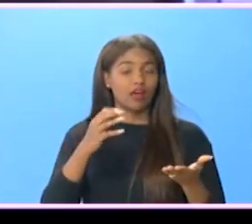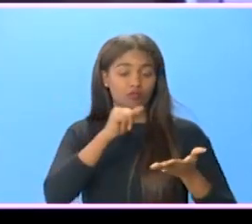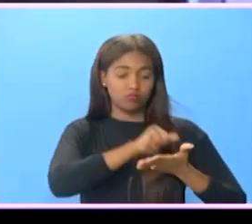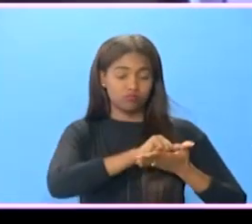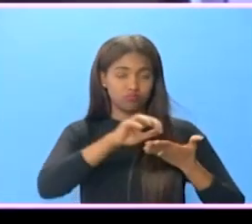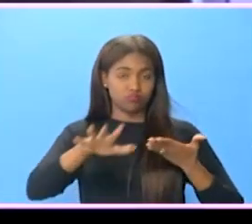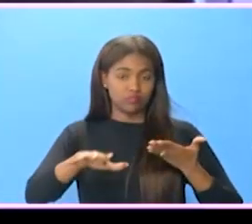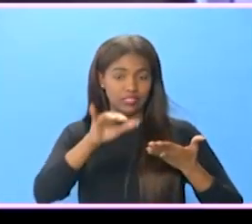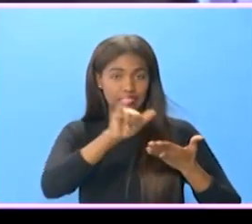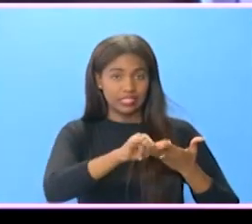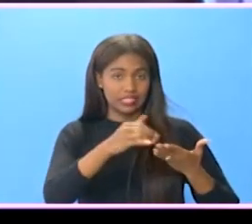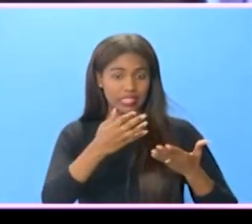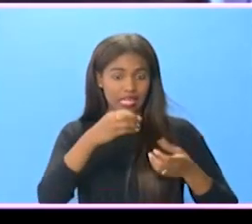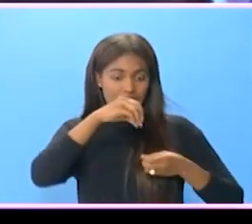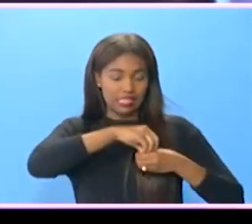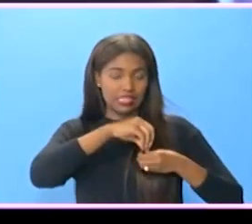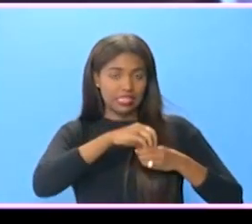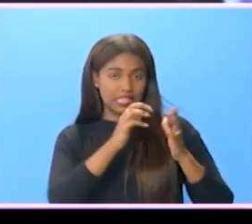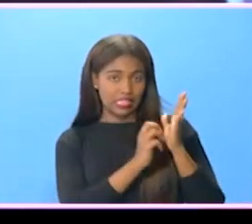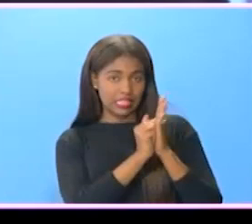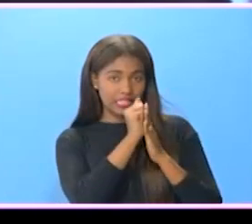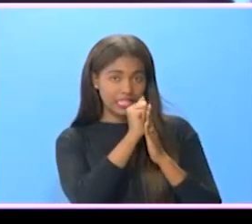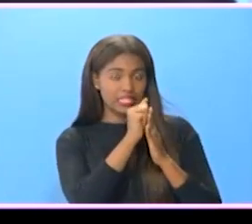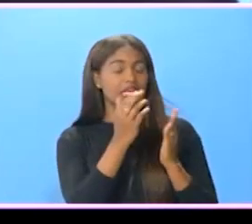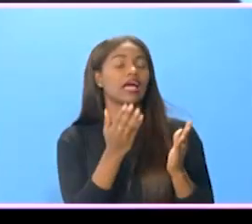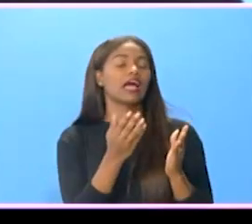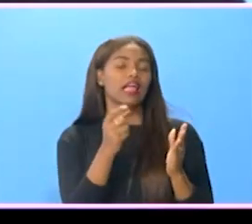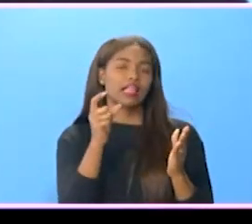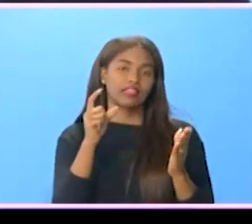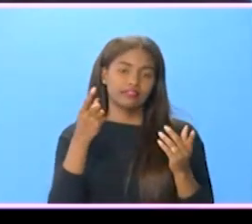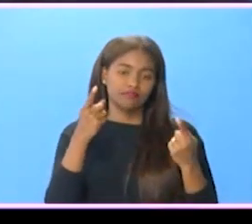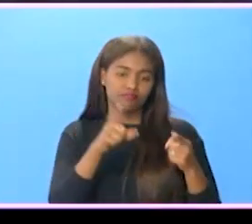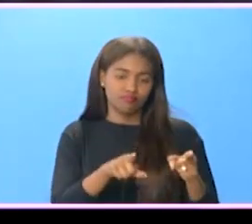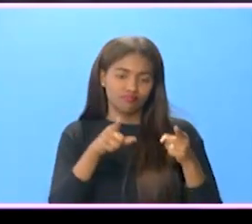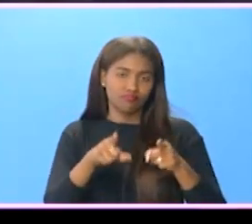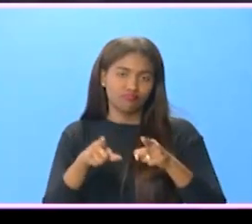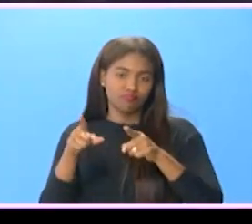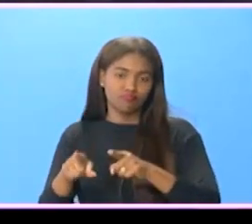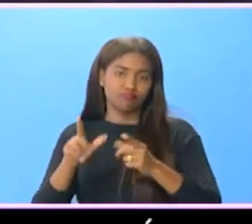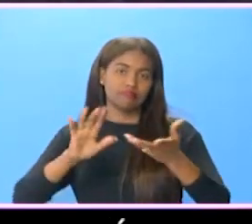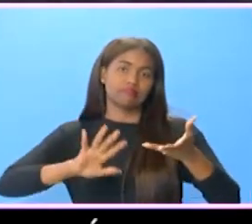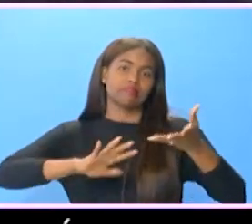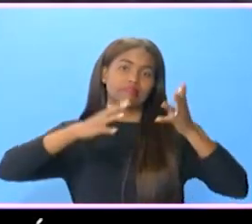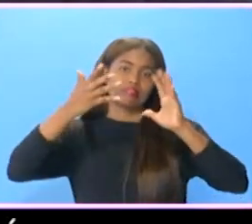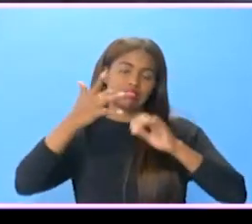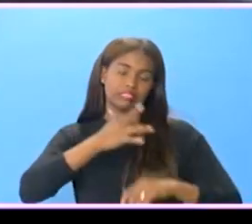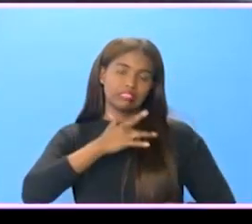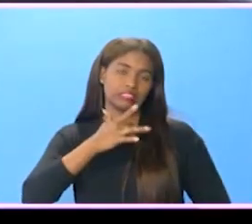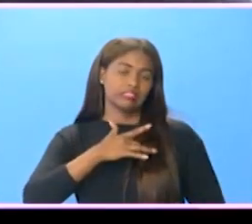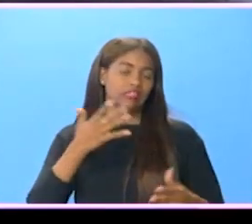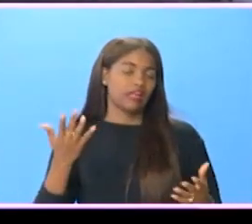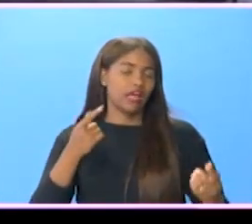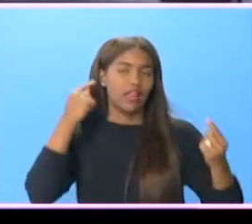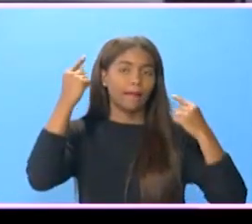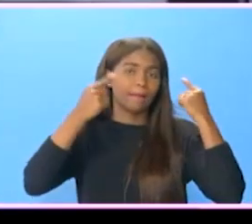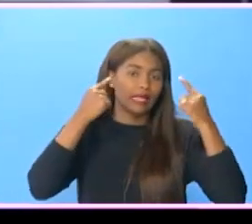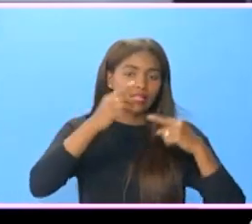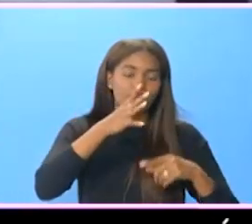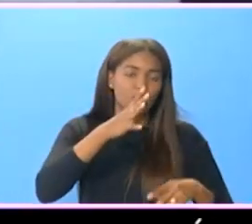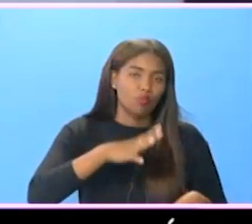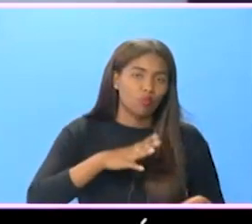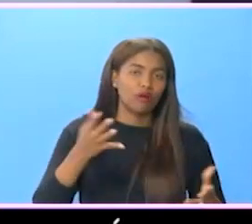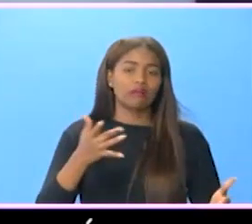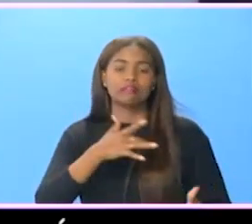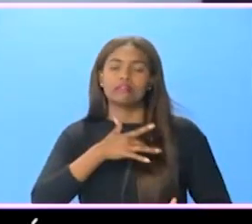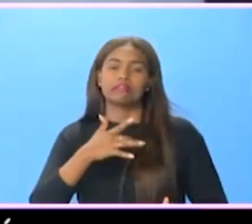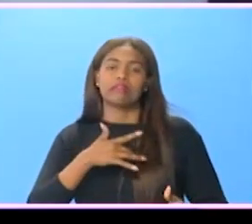extirpación de aquella glándula que es parte de la feminidad, empieza a producirse un desastre. Desde el punto de vista mental, desde el punto de